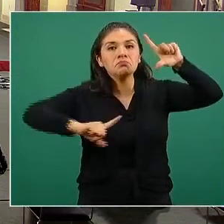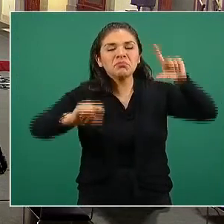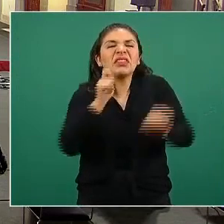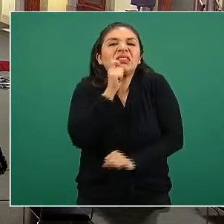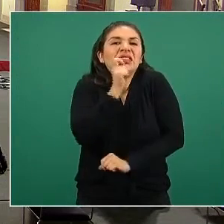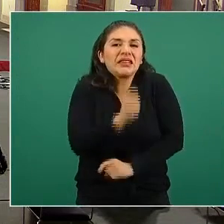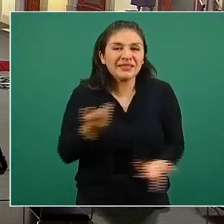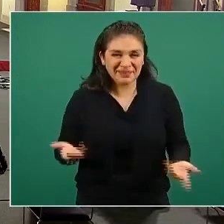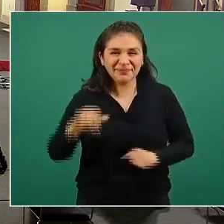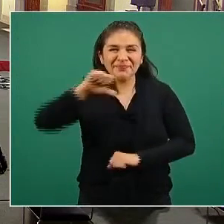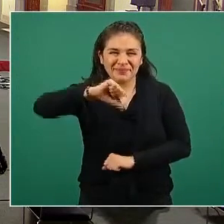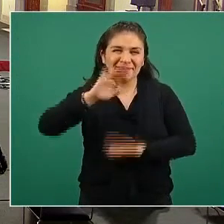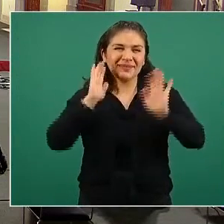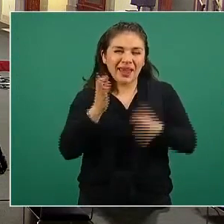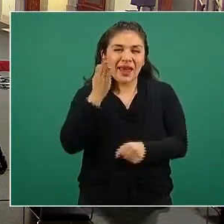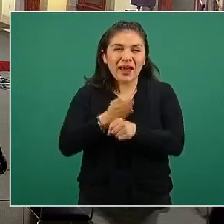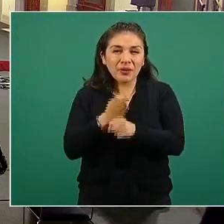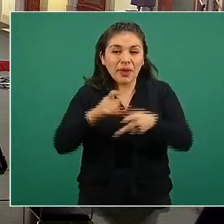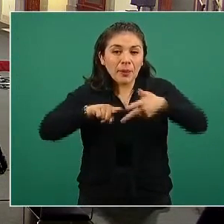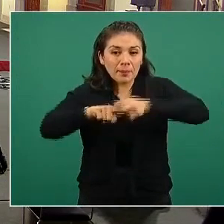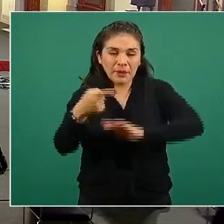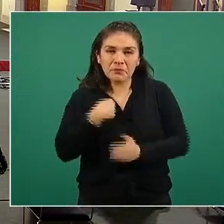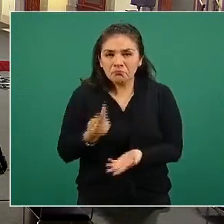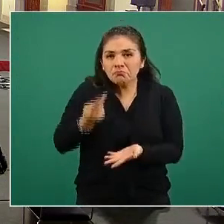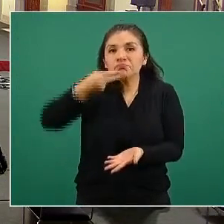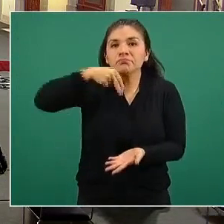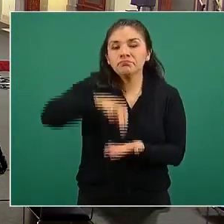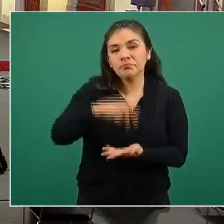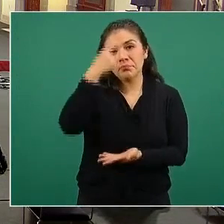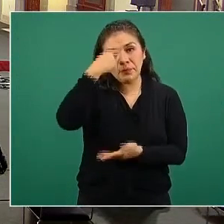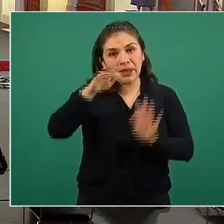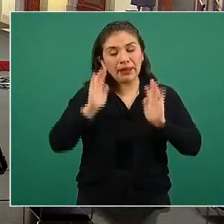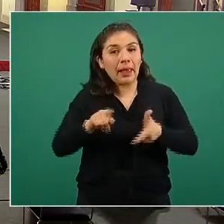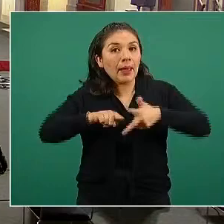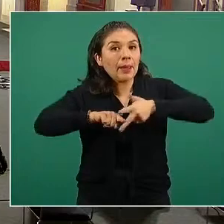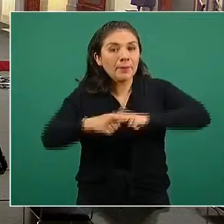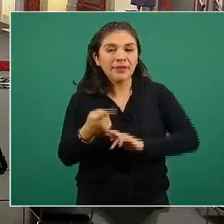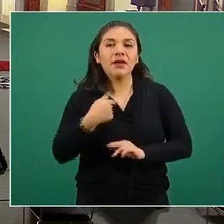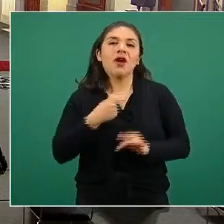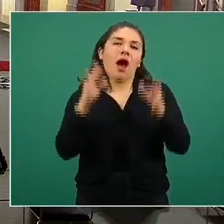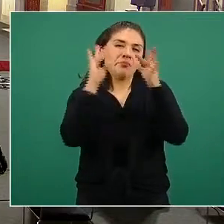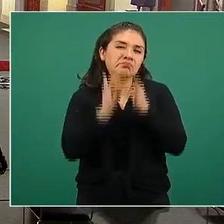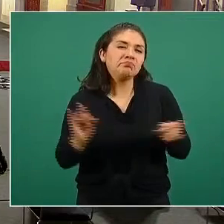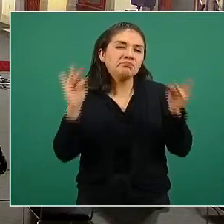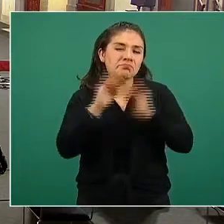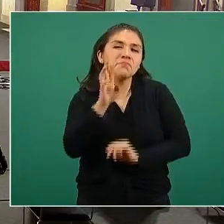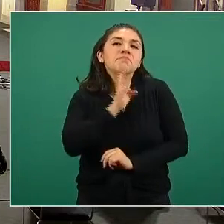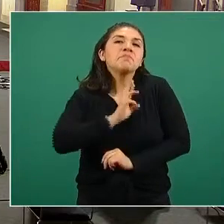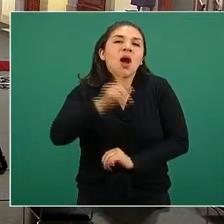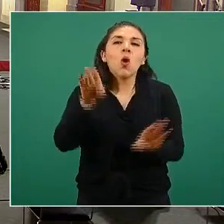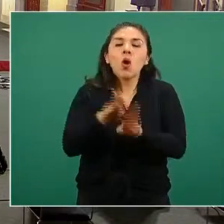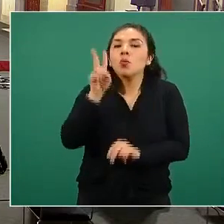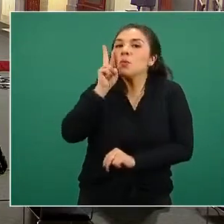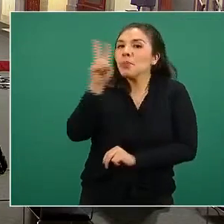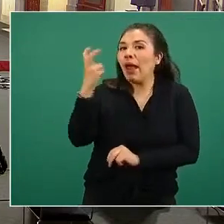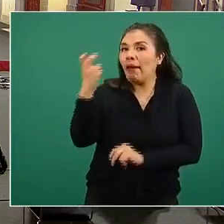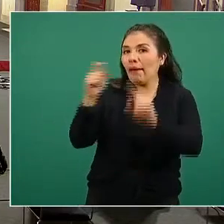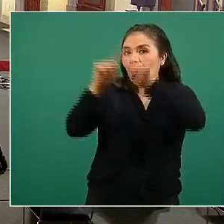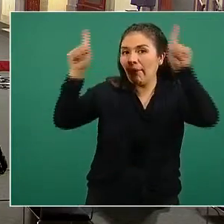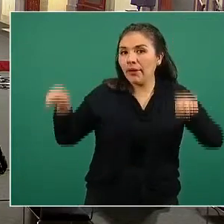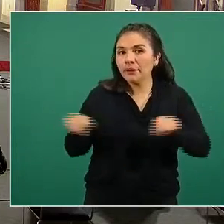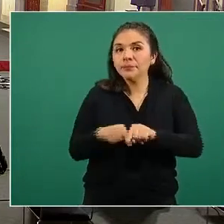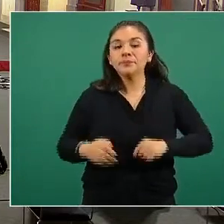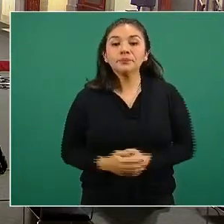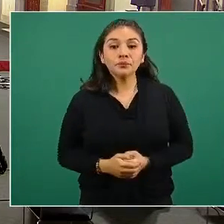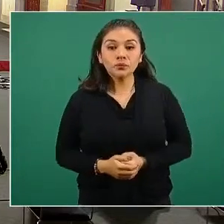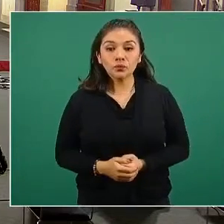mexicano. Vamos a levantarnos para poder tener mejor observación de la pantalla.